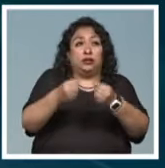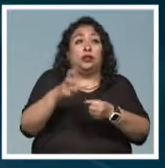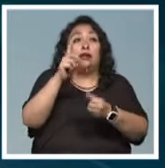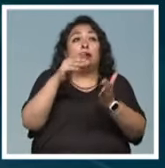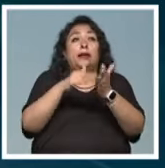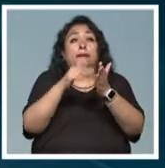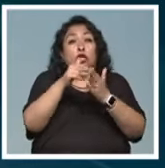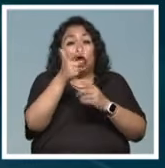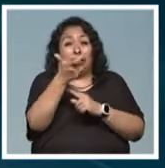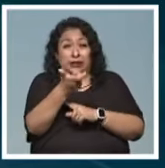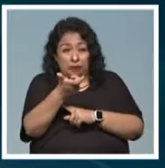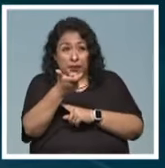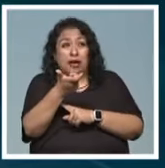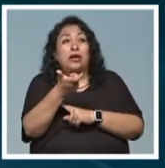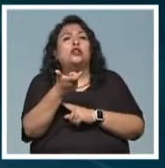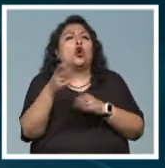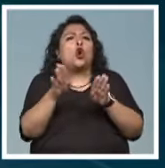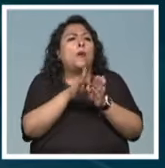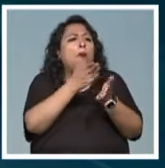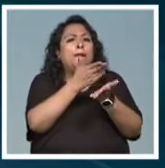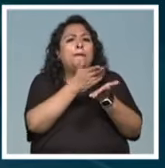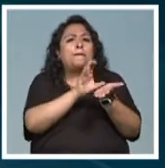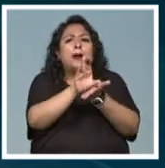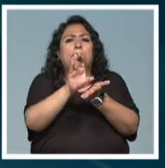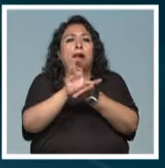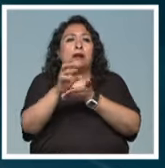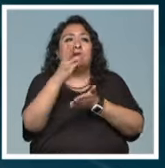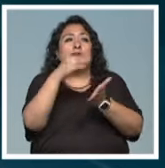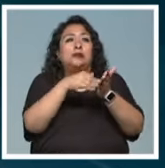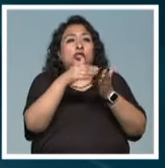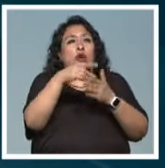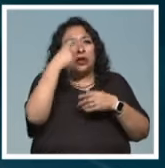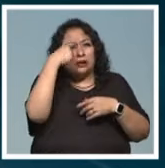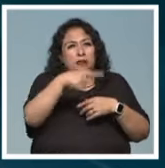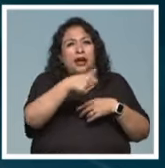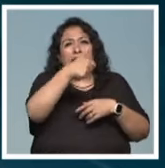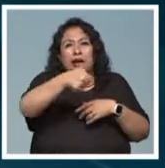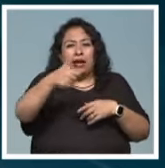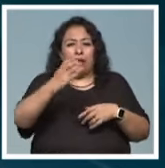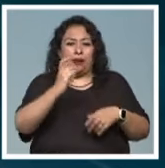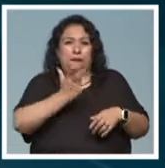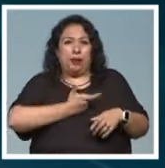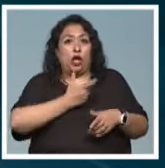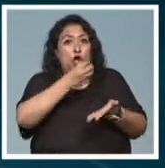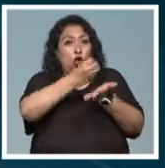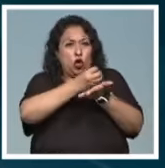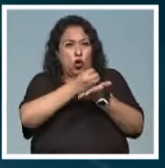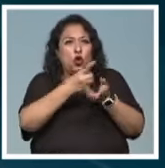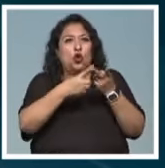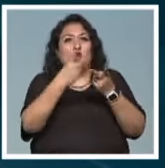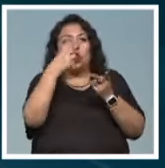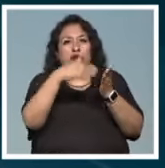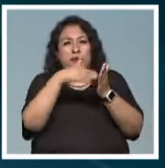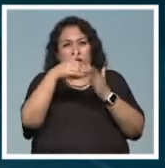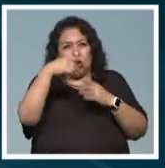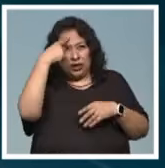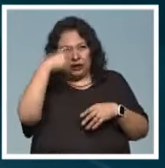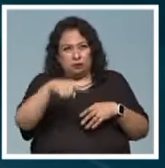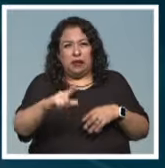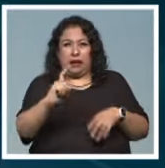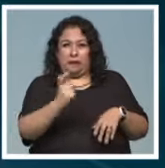30 millones de pesos. ¿Cómo la van a repartir? 3 millones de pesos para cada medallista que gane un oro, 2 millones de pesos para